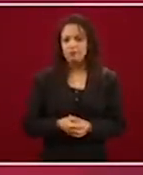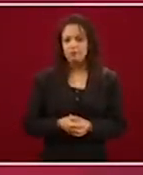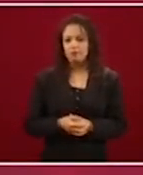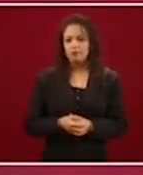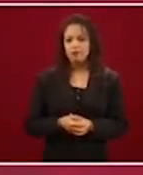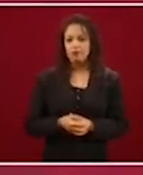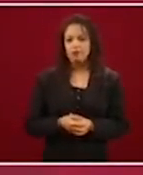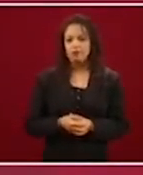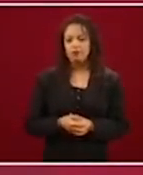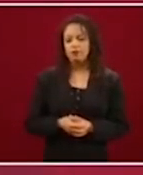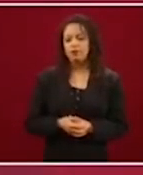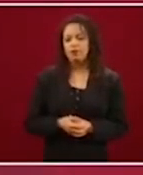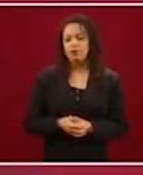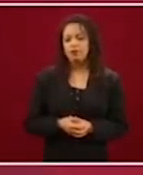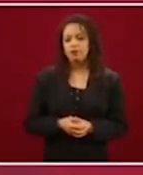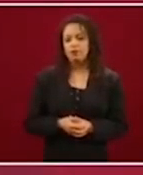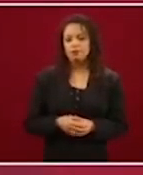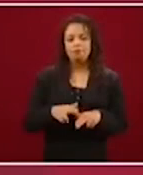Nadie